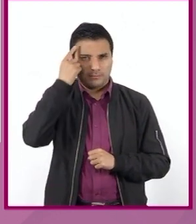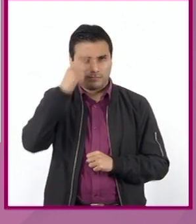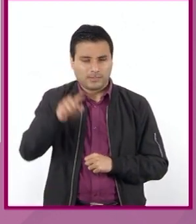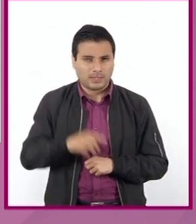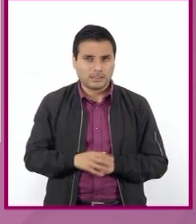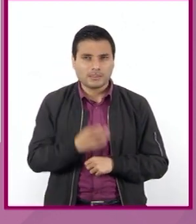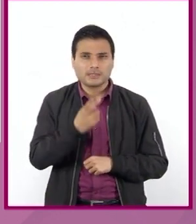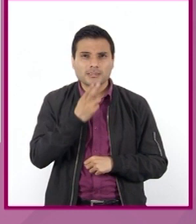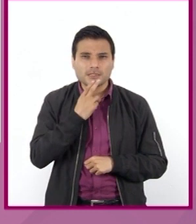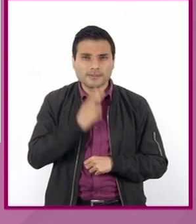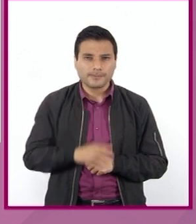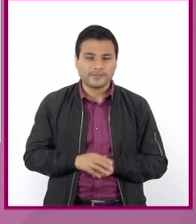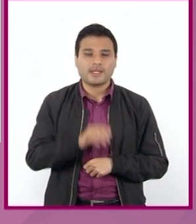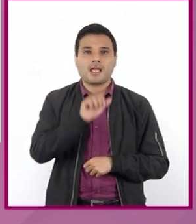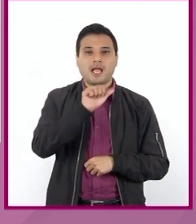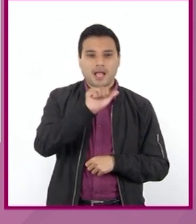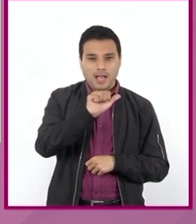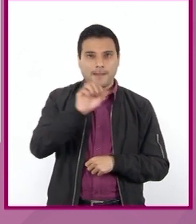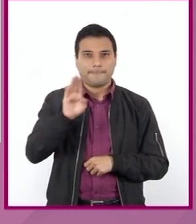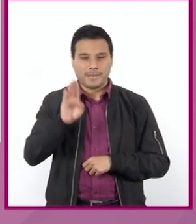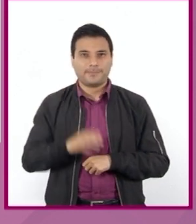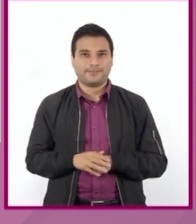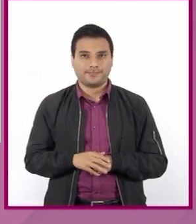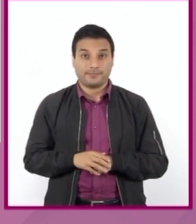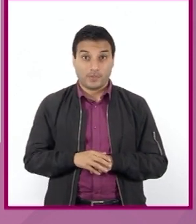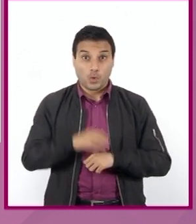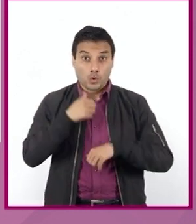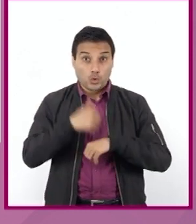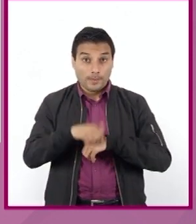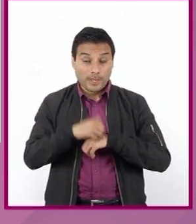a y b que sean diferentes de 0.